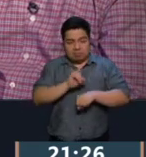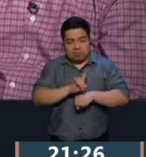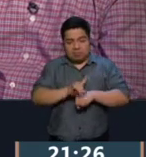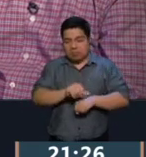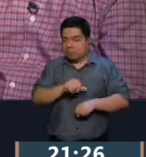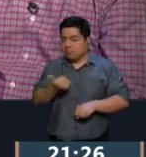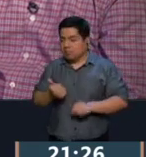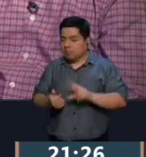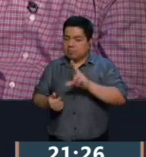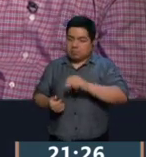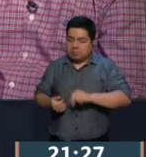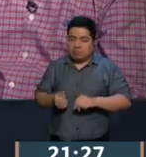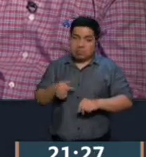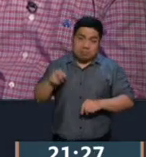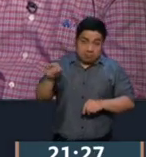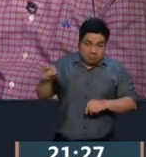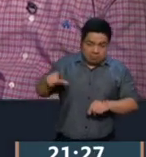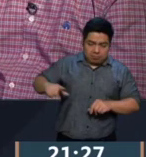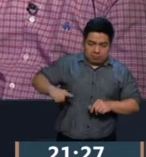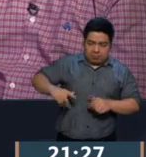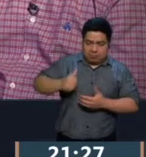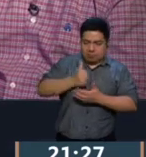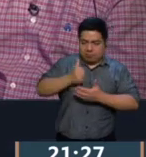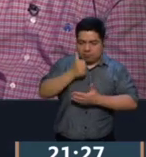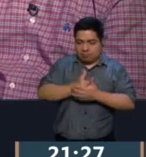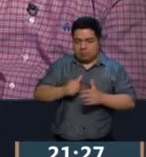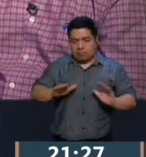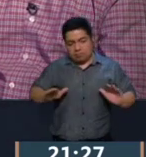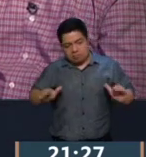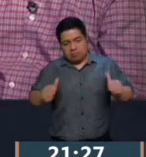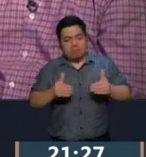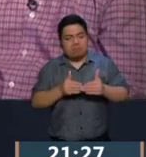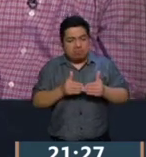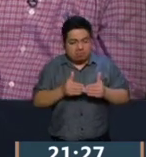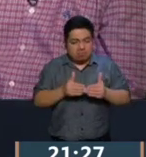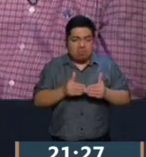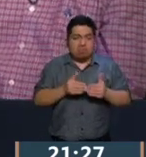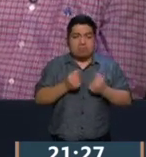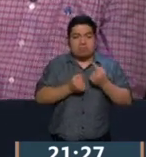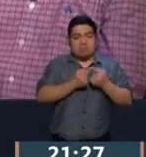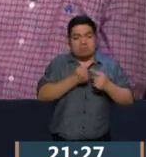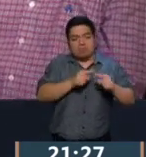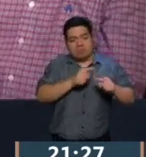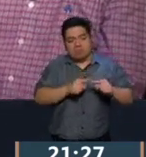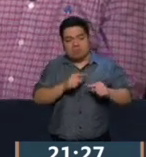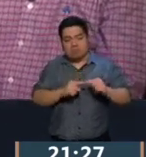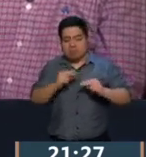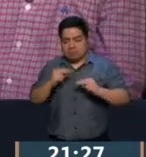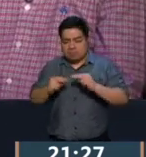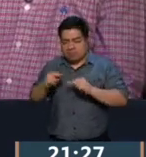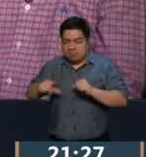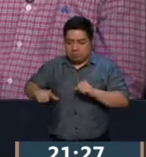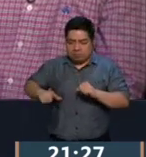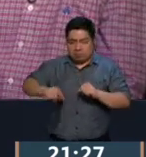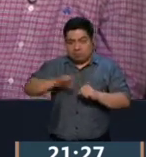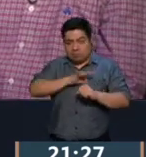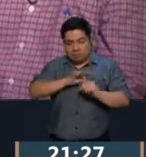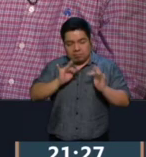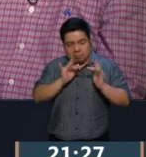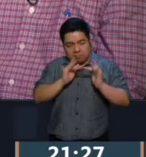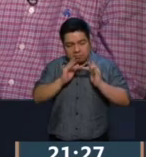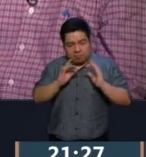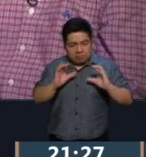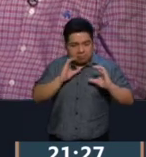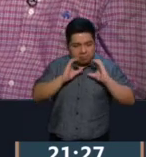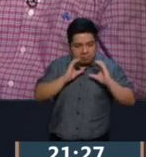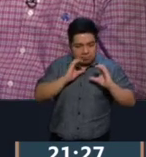no, cuando más bien el gobierno de la ciudad es el que ha cerrado las puertas para que los distintos niveles de gobierno se puedan coordinar y lo